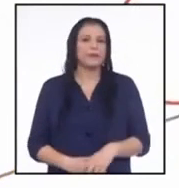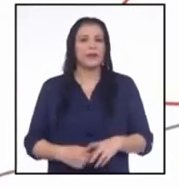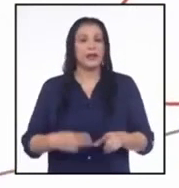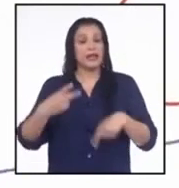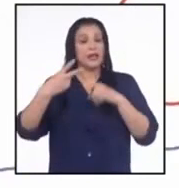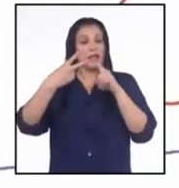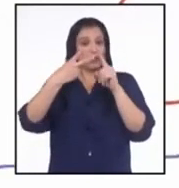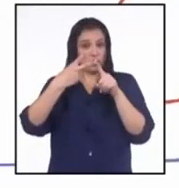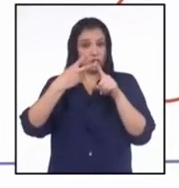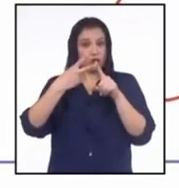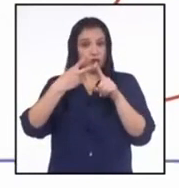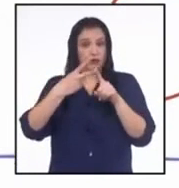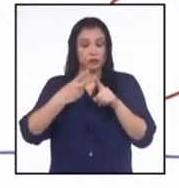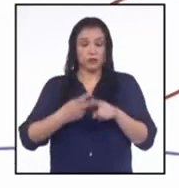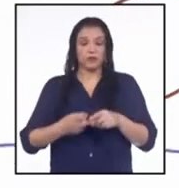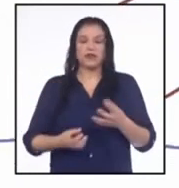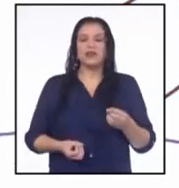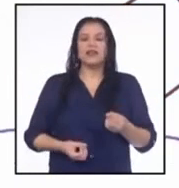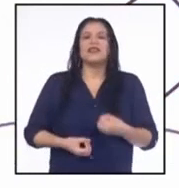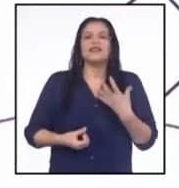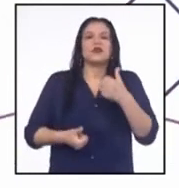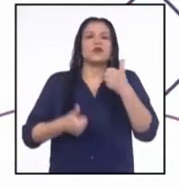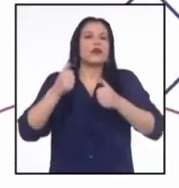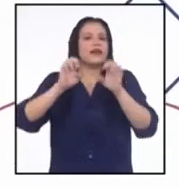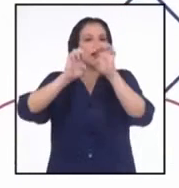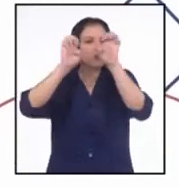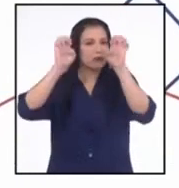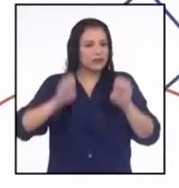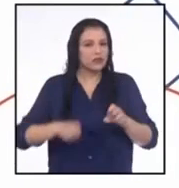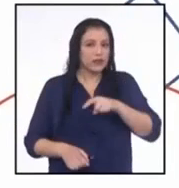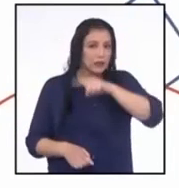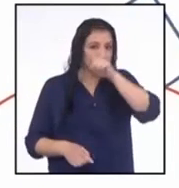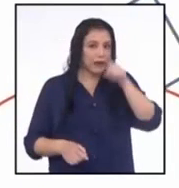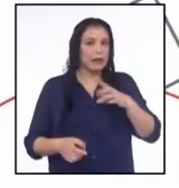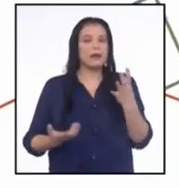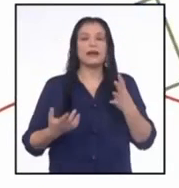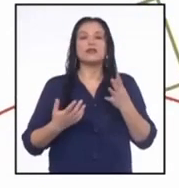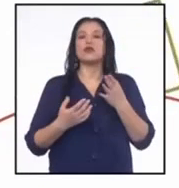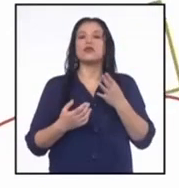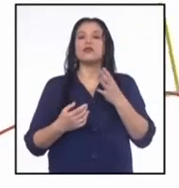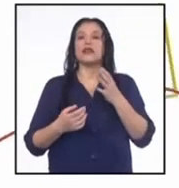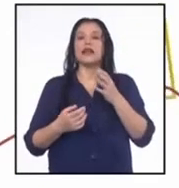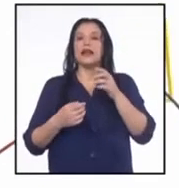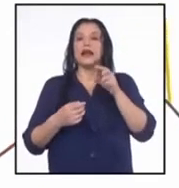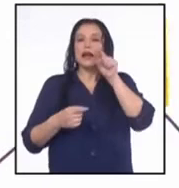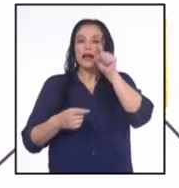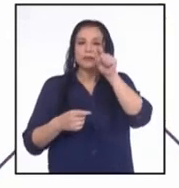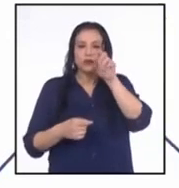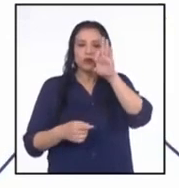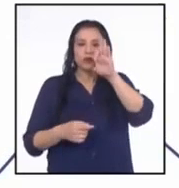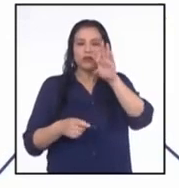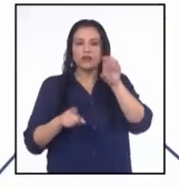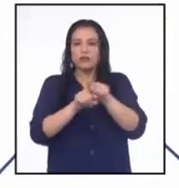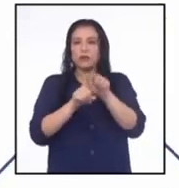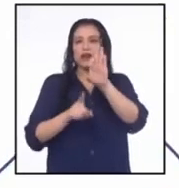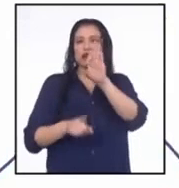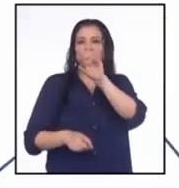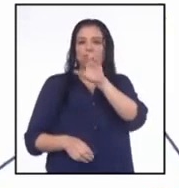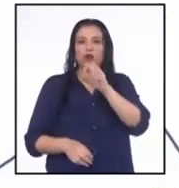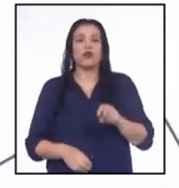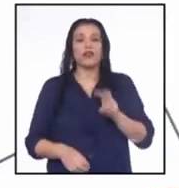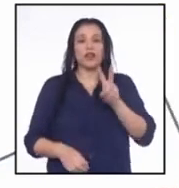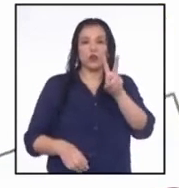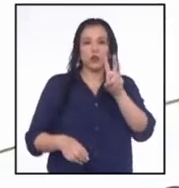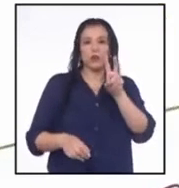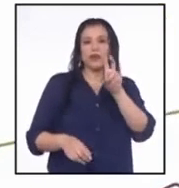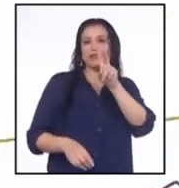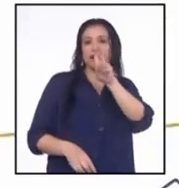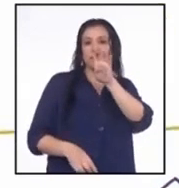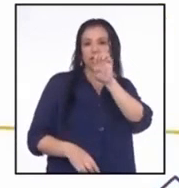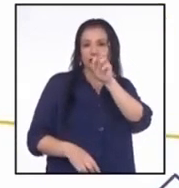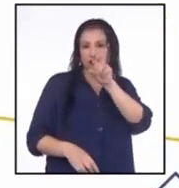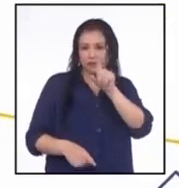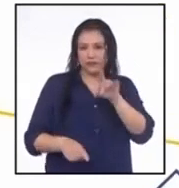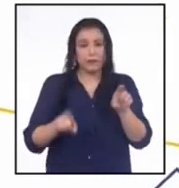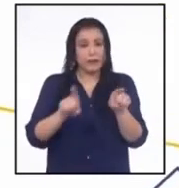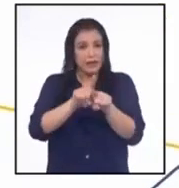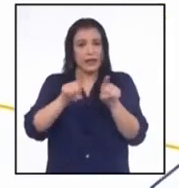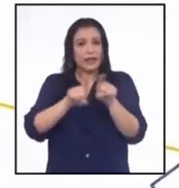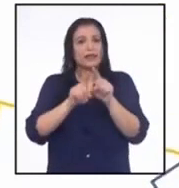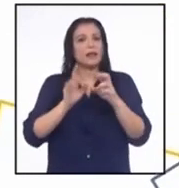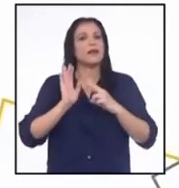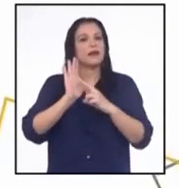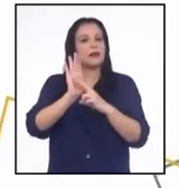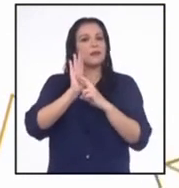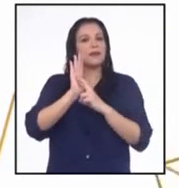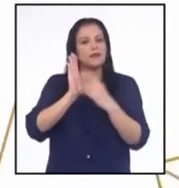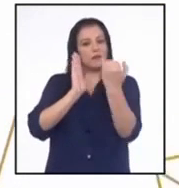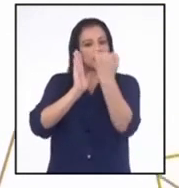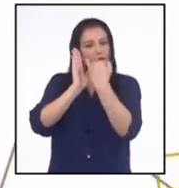2. Determinar la ecuación de la parábola donde el punto F es el foco y el punto V es el vértice. Además,